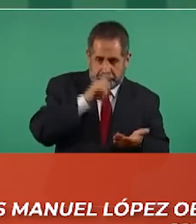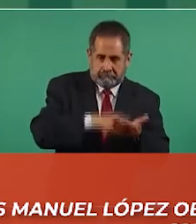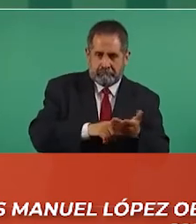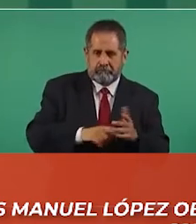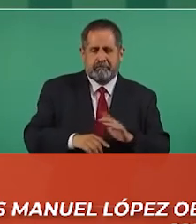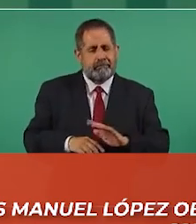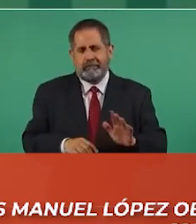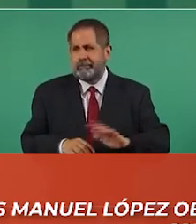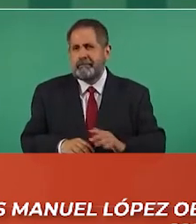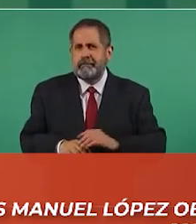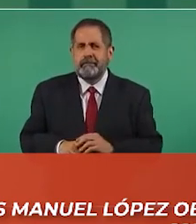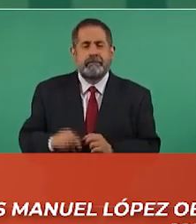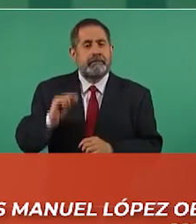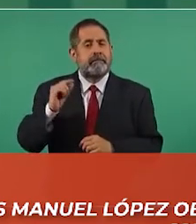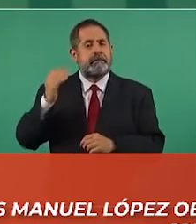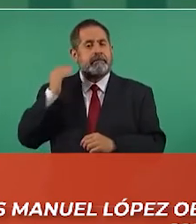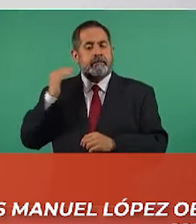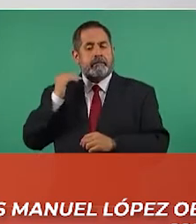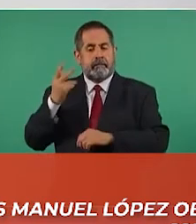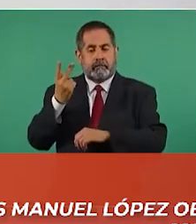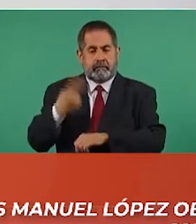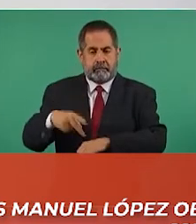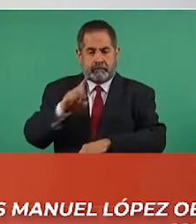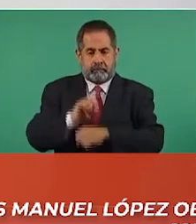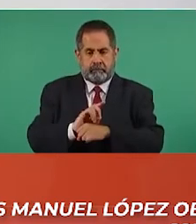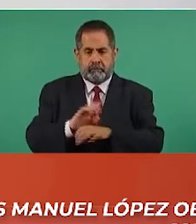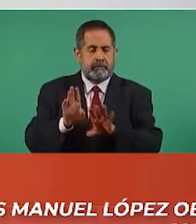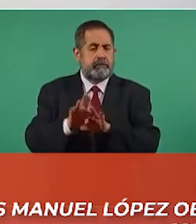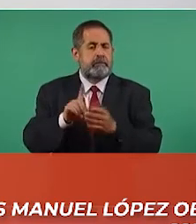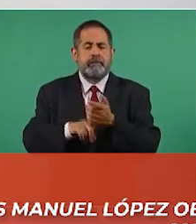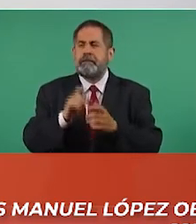Hace como dos días salió un